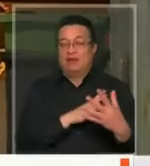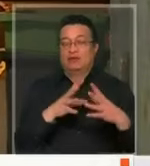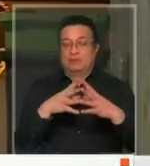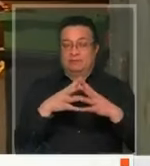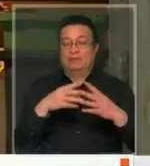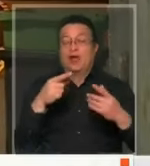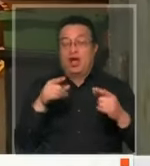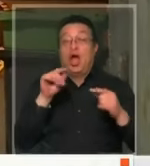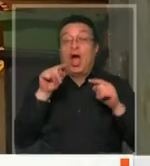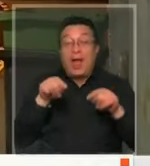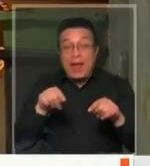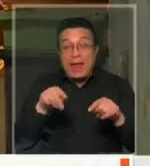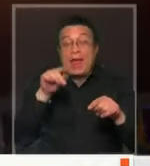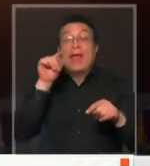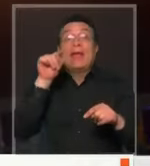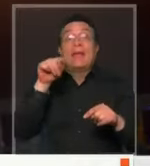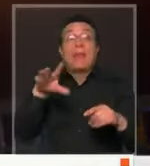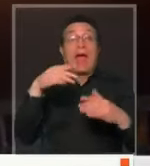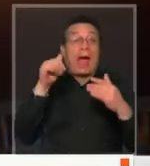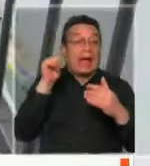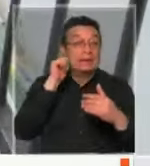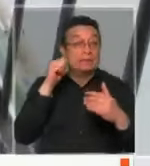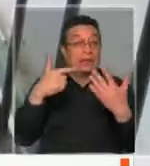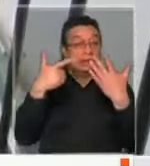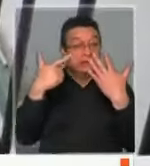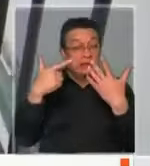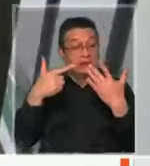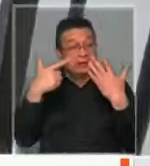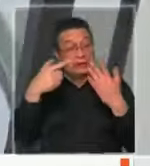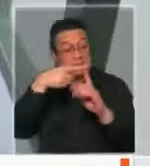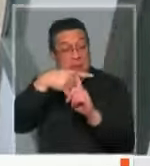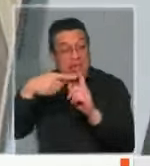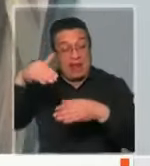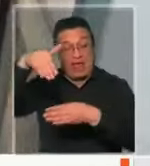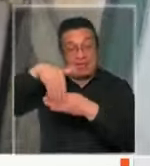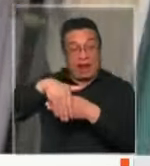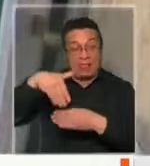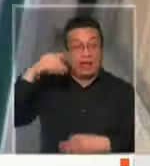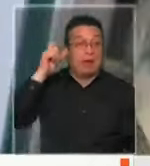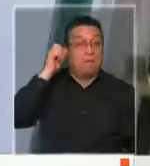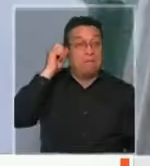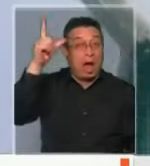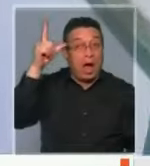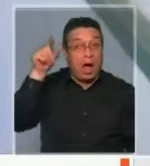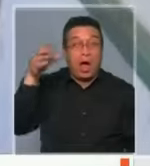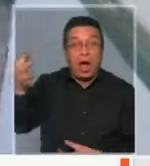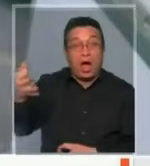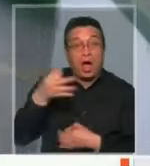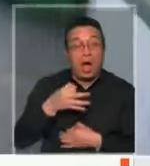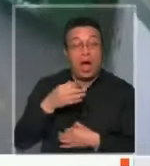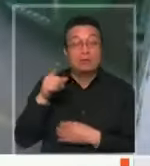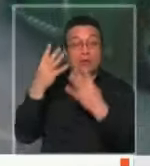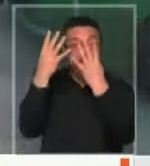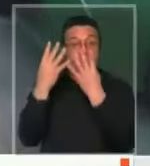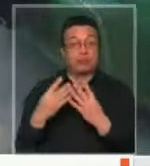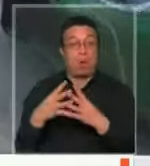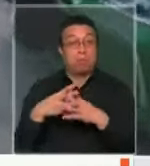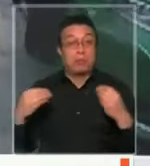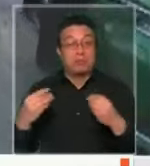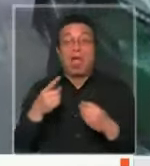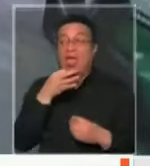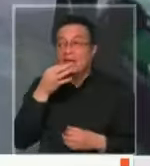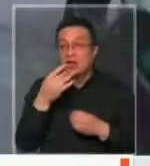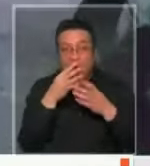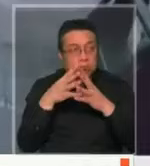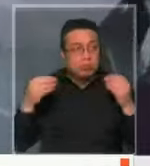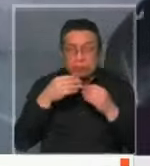capturados. Ayer a eso de las 7:30 de la tarde nos enteramos sobre esta noticia. En una primera instancia se hablaba de una fuga, pero